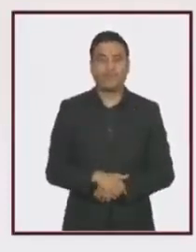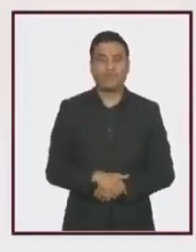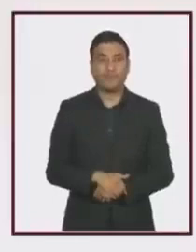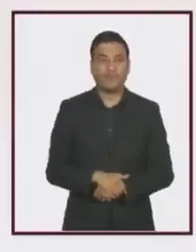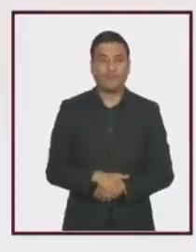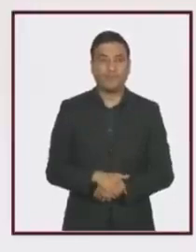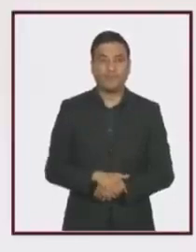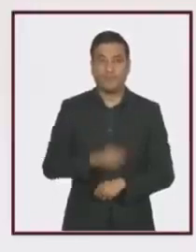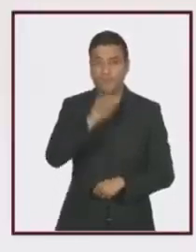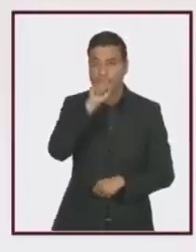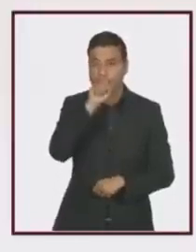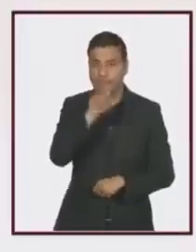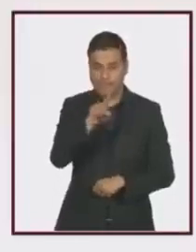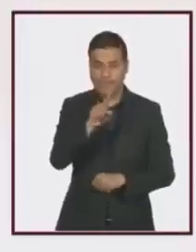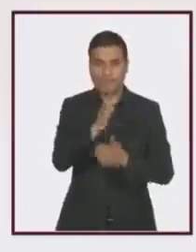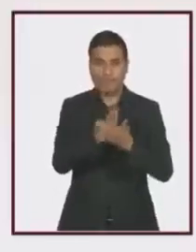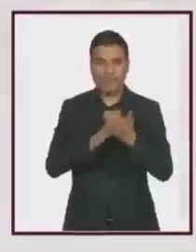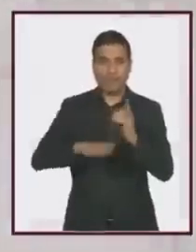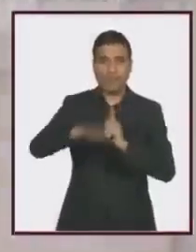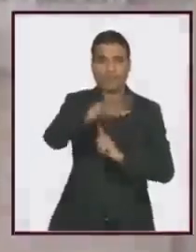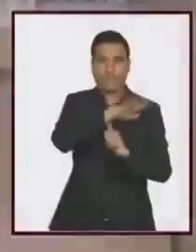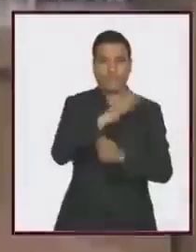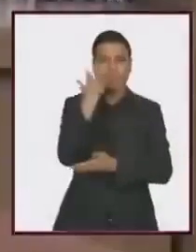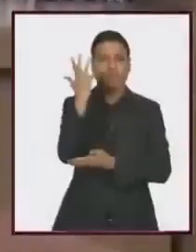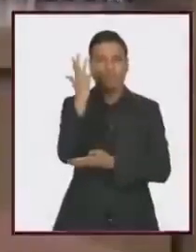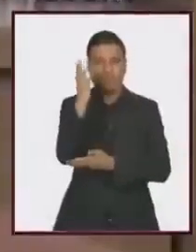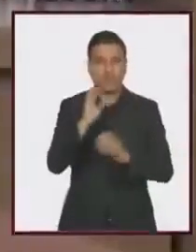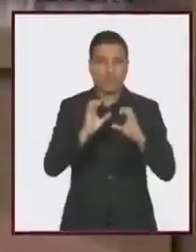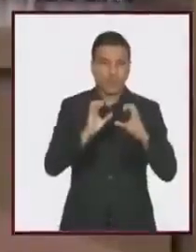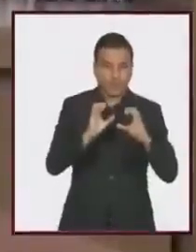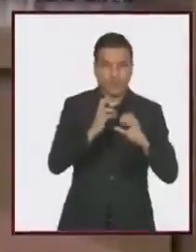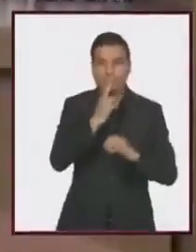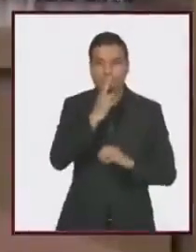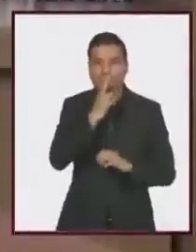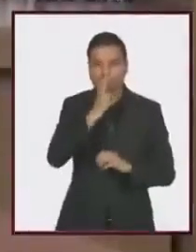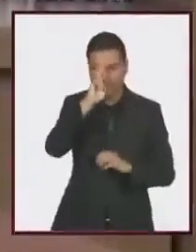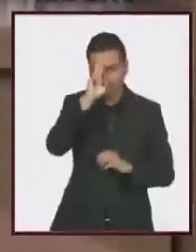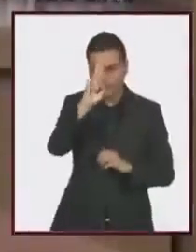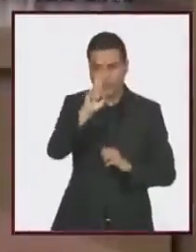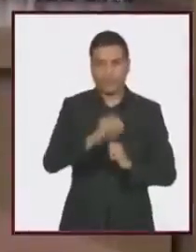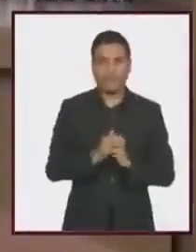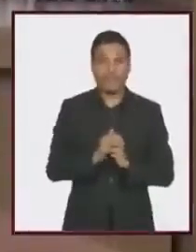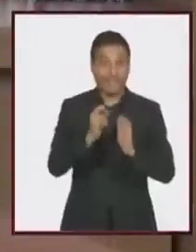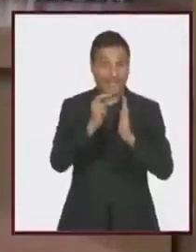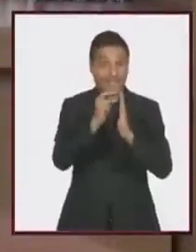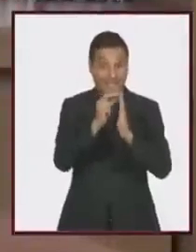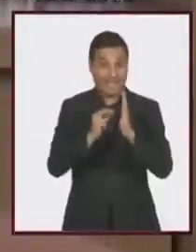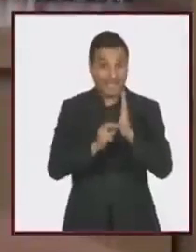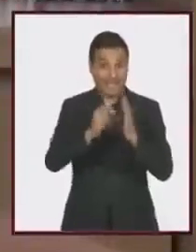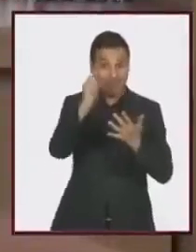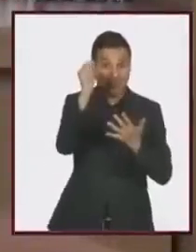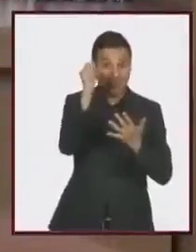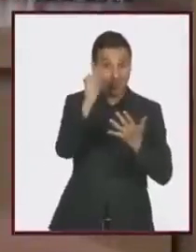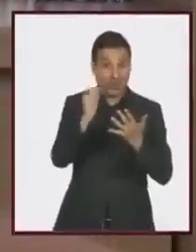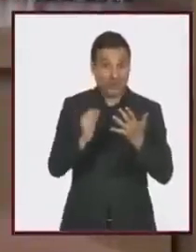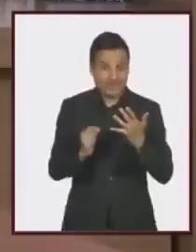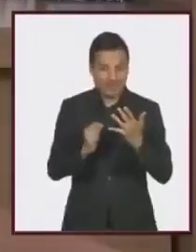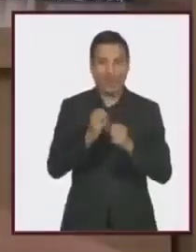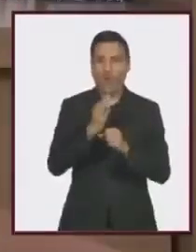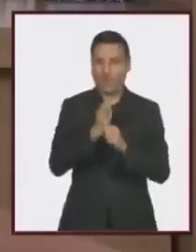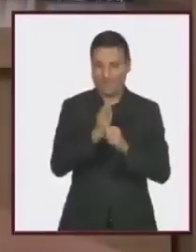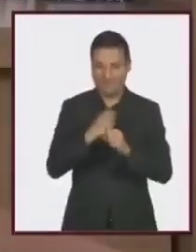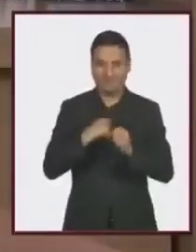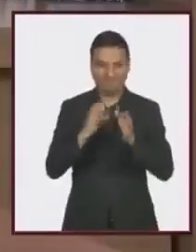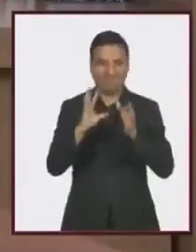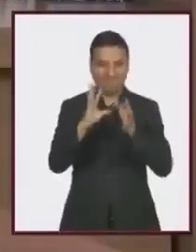respeto por la naturaleza y el cuidado del medio ambiente. Todos estos principios vamos a ir viendo a lo largo de esta charla